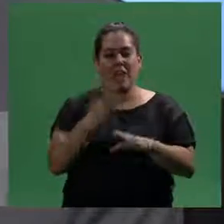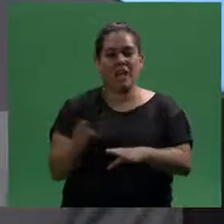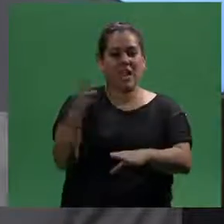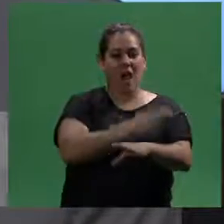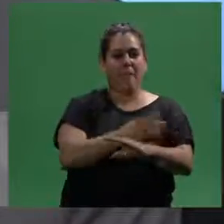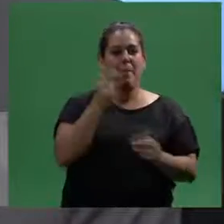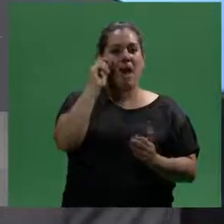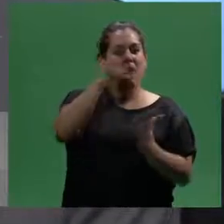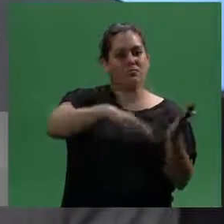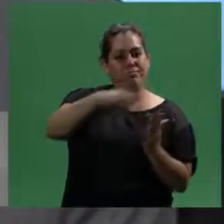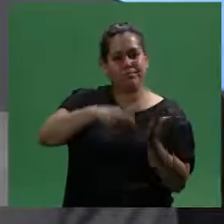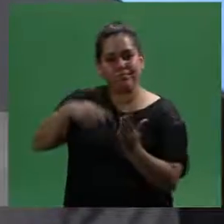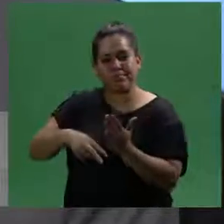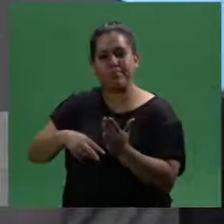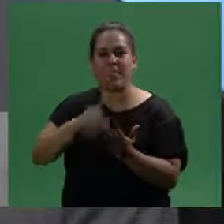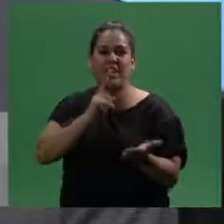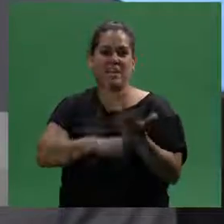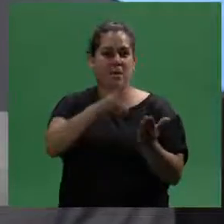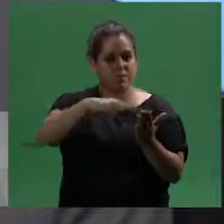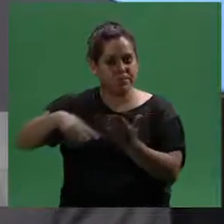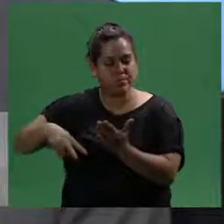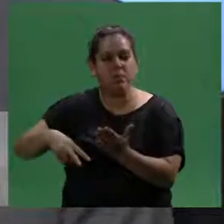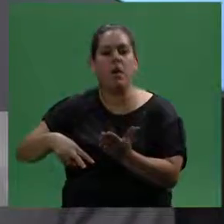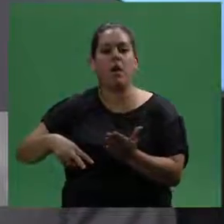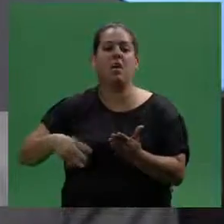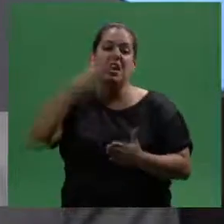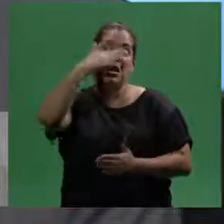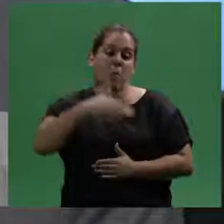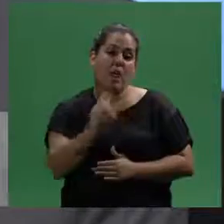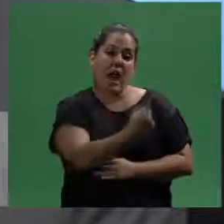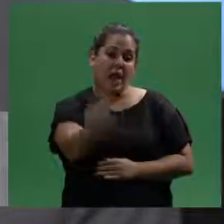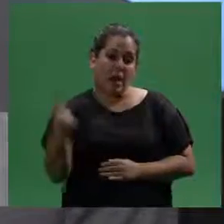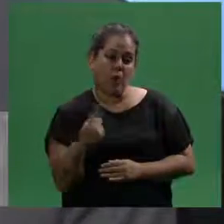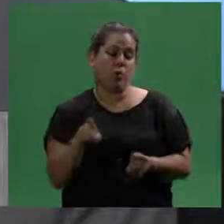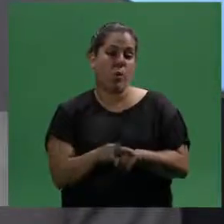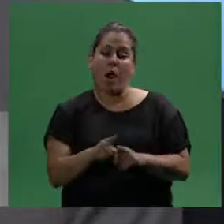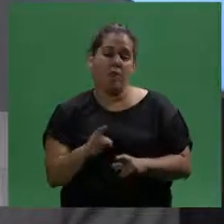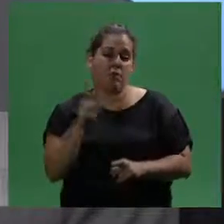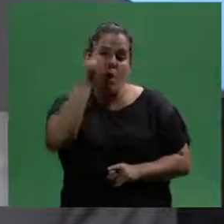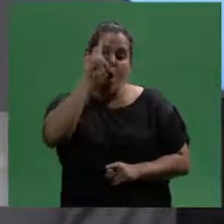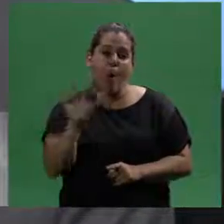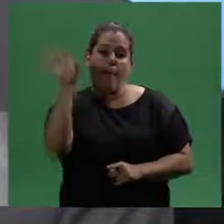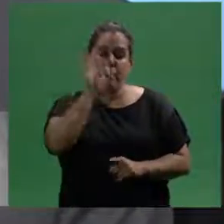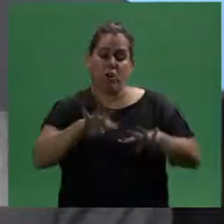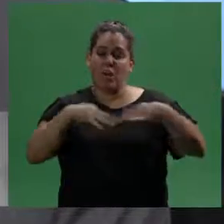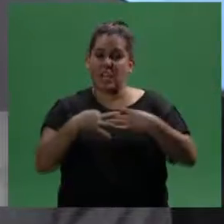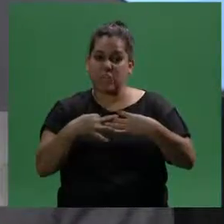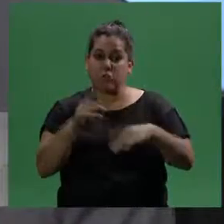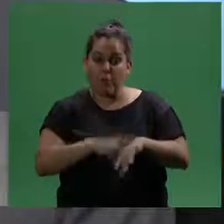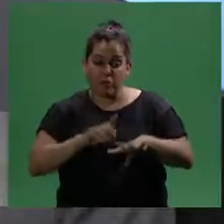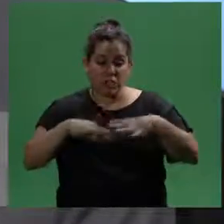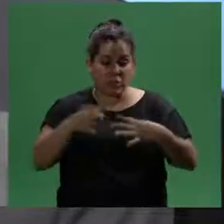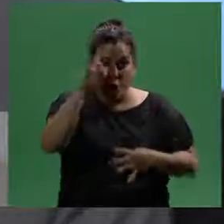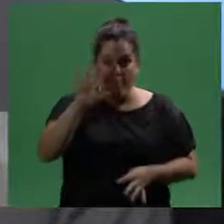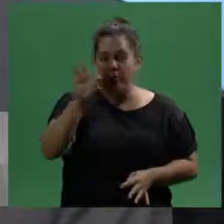plazo de los 7 días hábiles que tienen los diputados para observar esos dictámenes. Y después cada uno de ellos defiende su postura